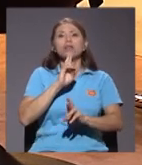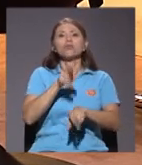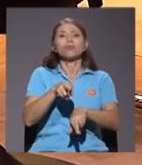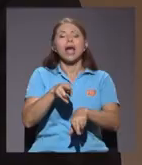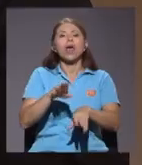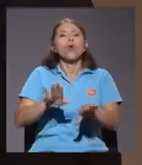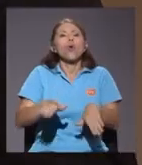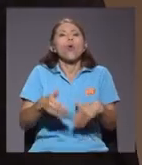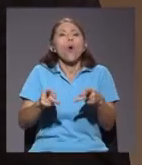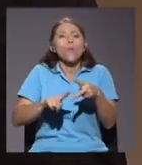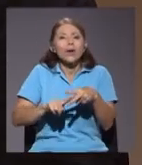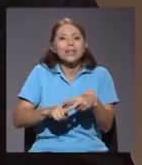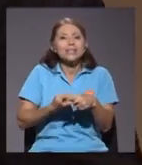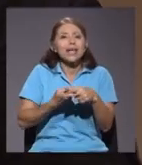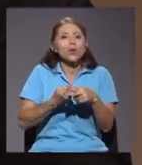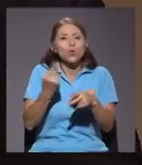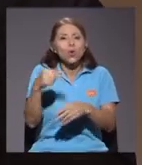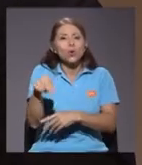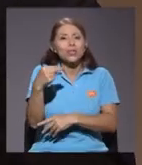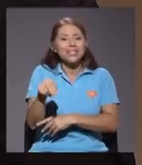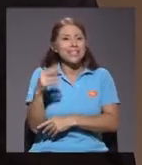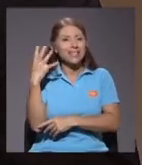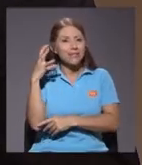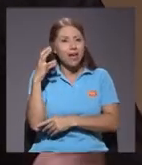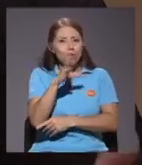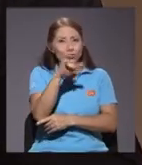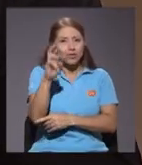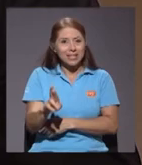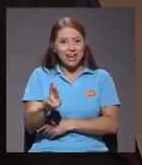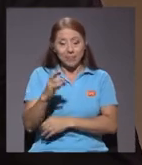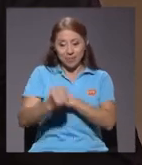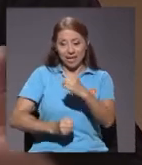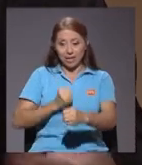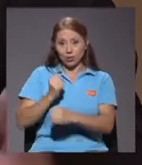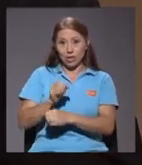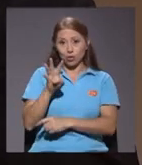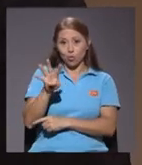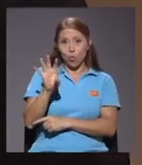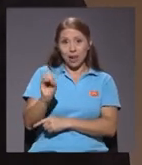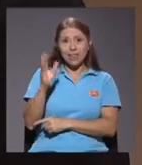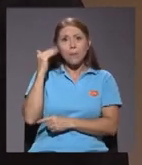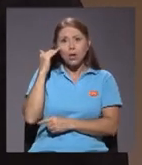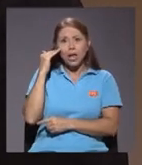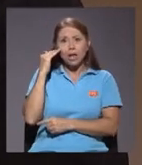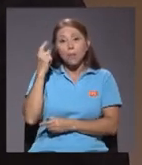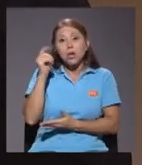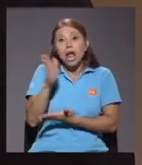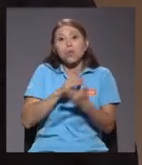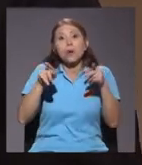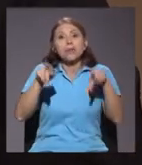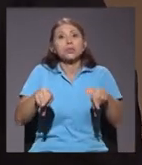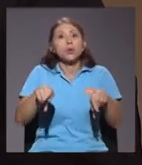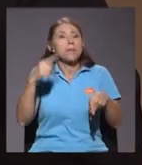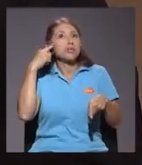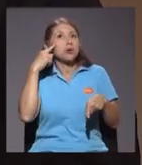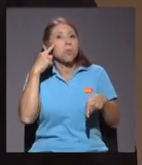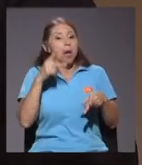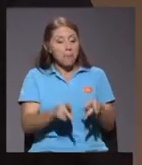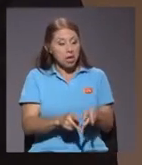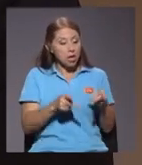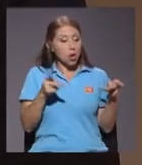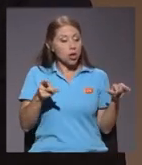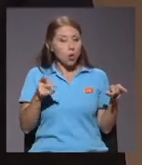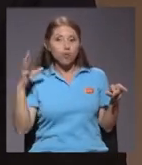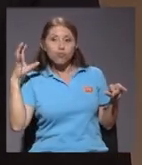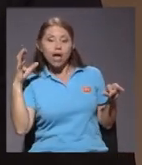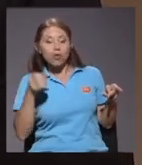radio y pública las noticias en radio en contra del cáncer o en el 40 porque alguien se le ocurrió el periódico un radio y todos los modelos que se